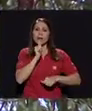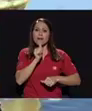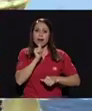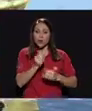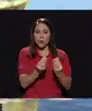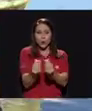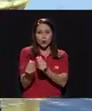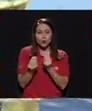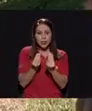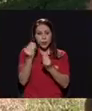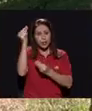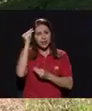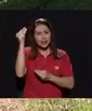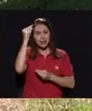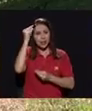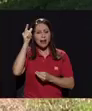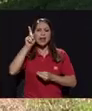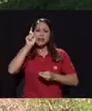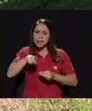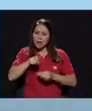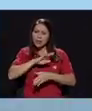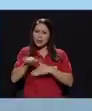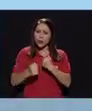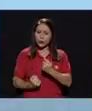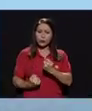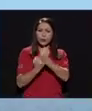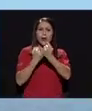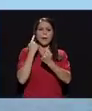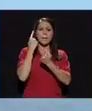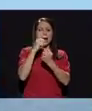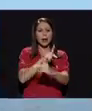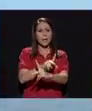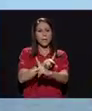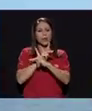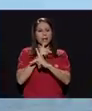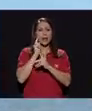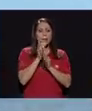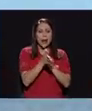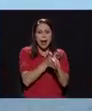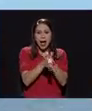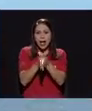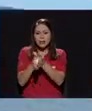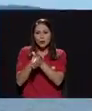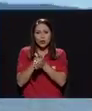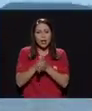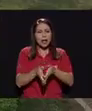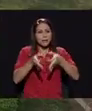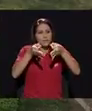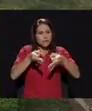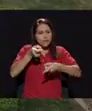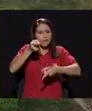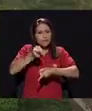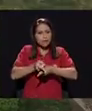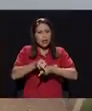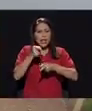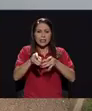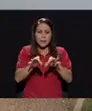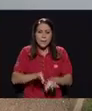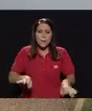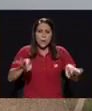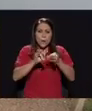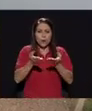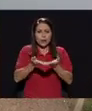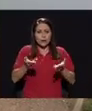El sector privado, productivo y estatal deben poner de su parte para lograr proteger y explotar racionalmente